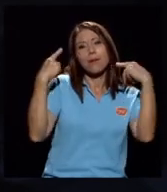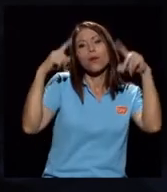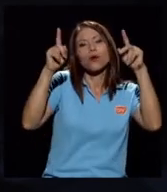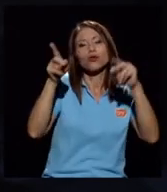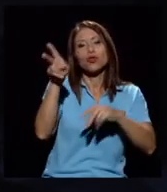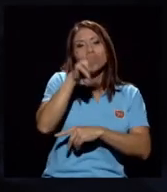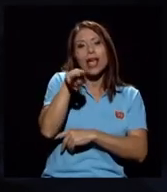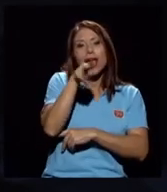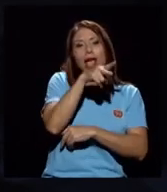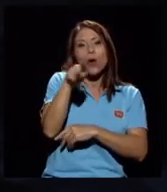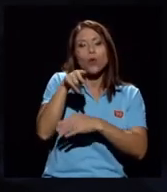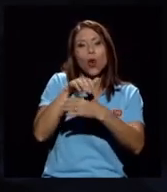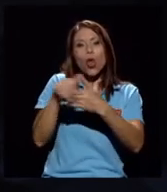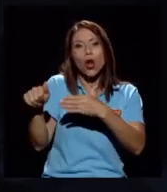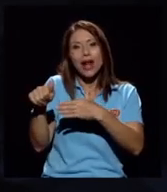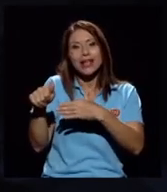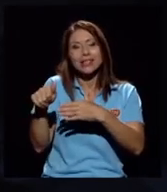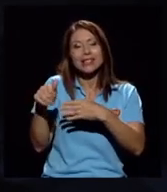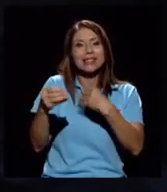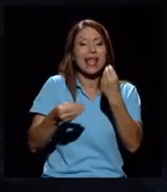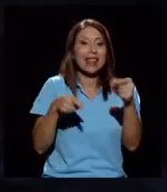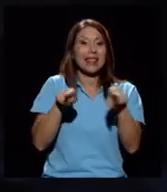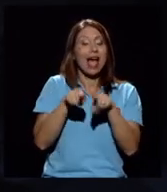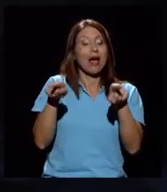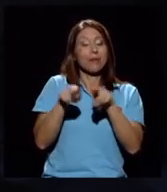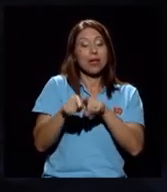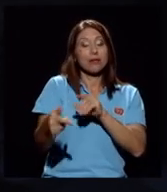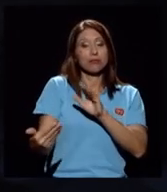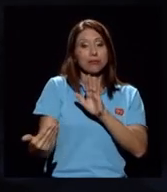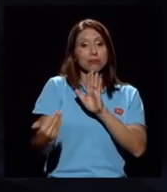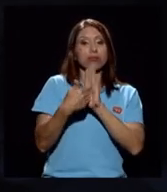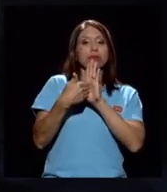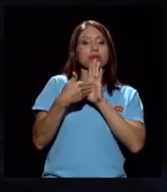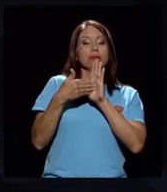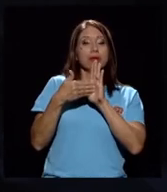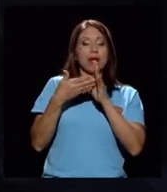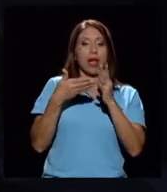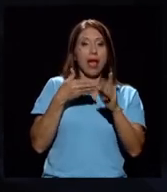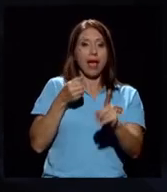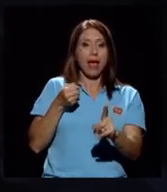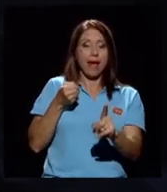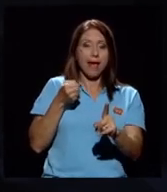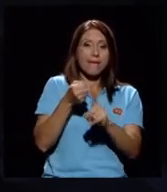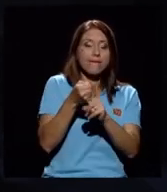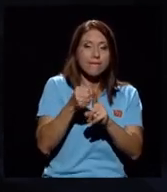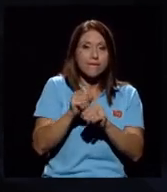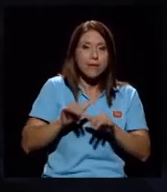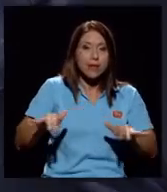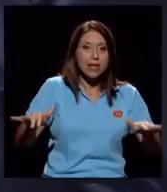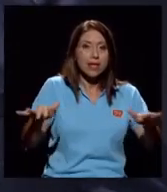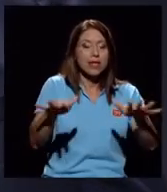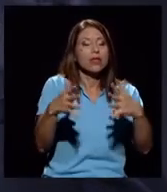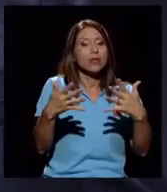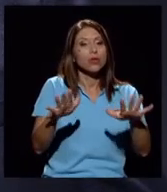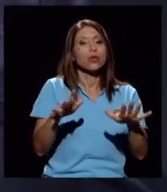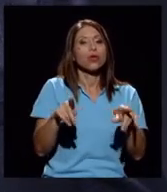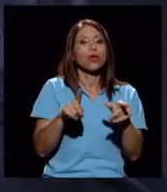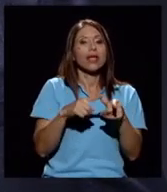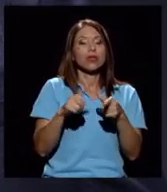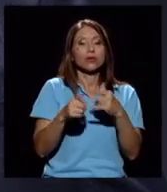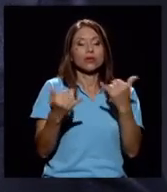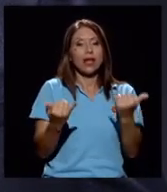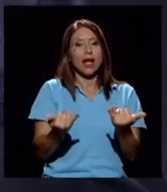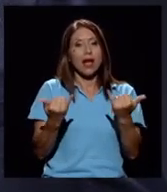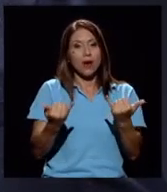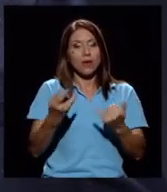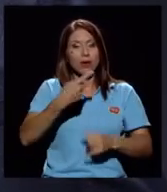otro efecto que nos golpeó verdad y que ni que está ahí ya ya ha descontado entonces ahora lo